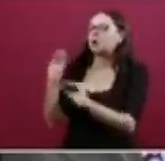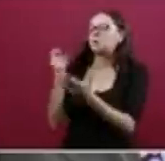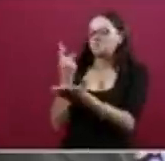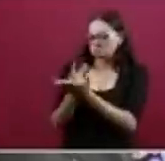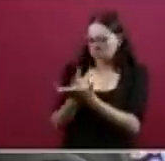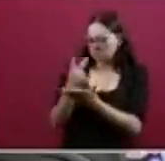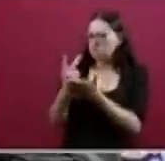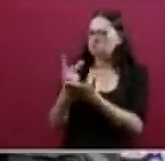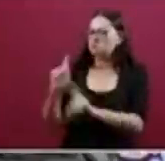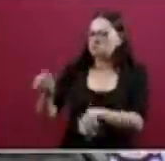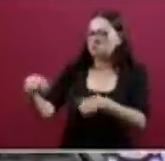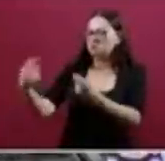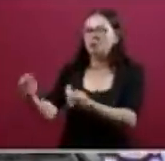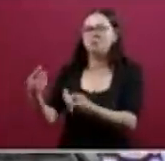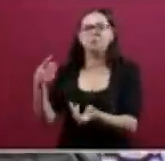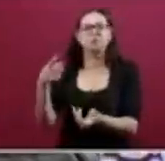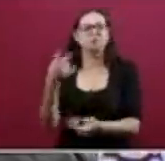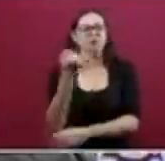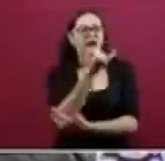donde están los mejores jardines,